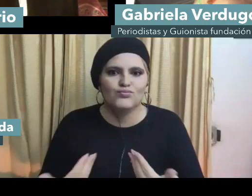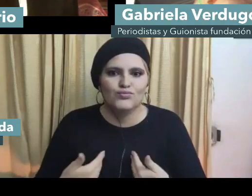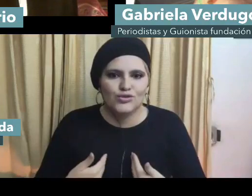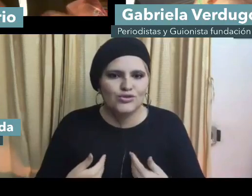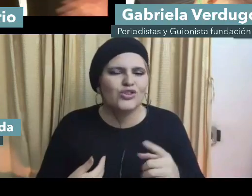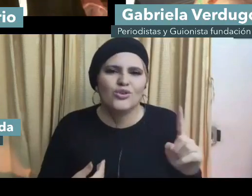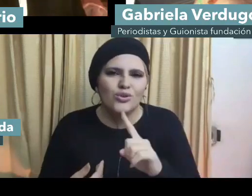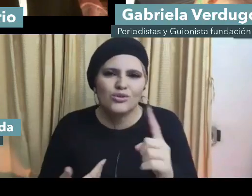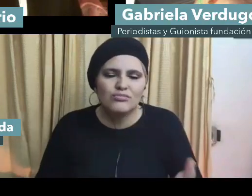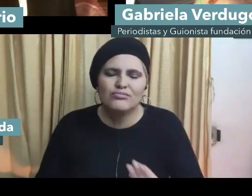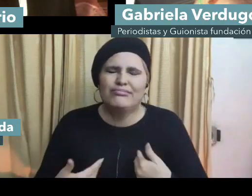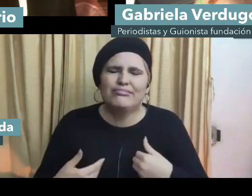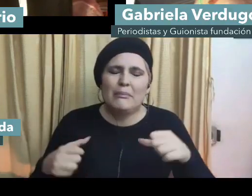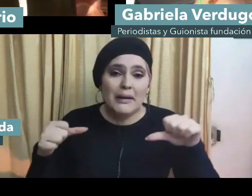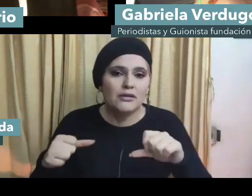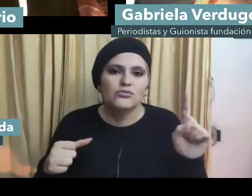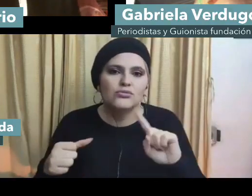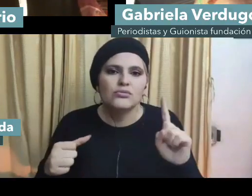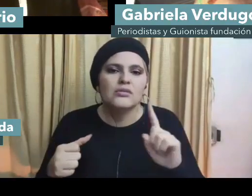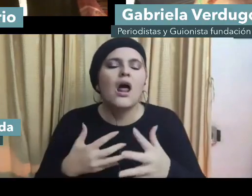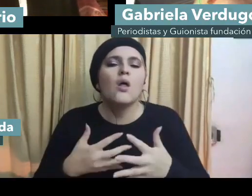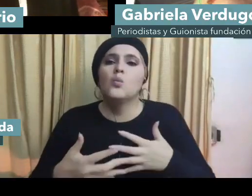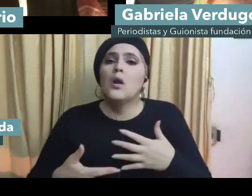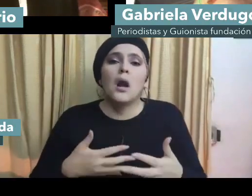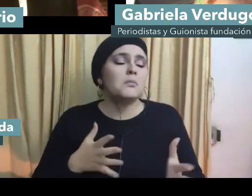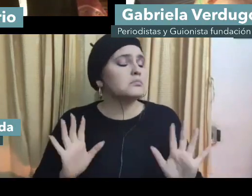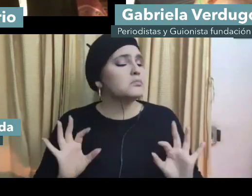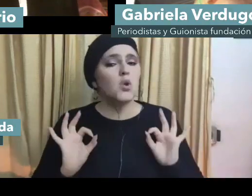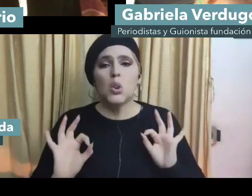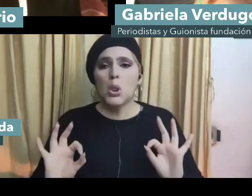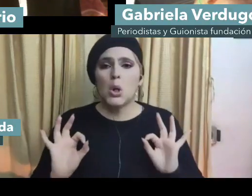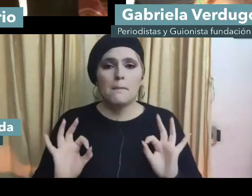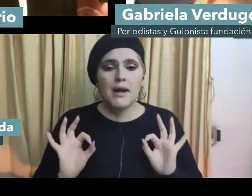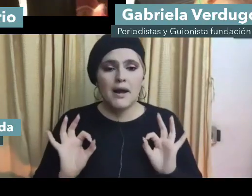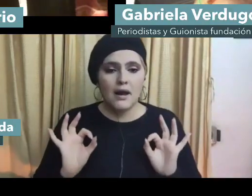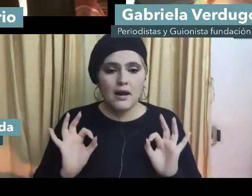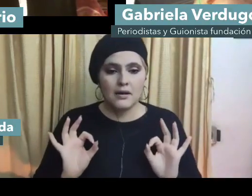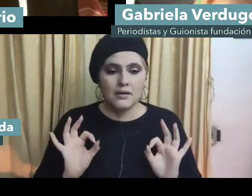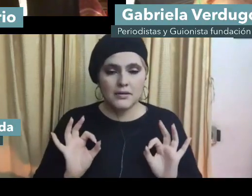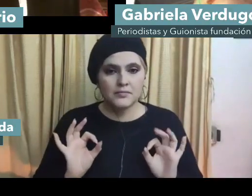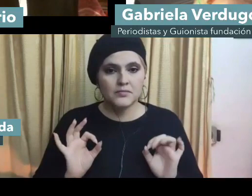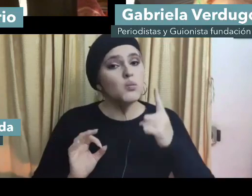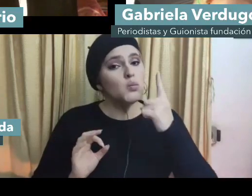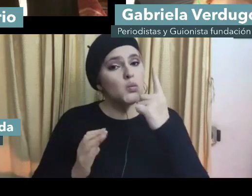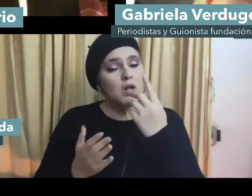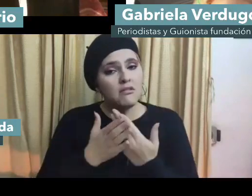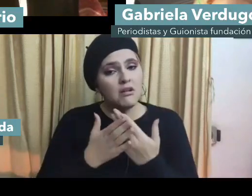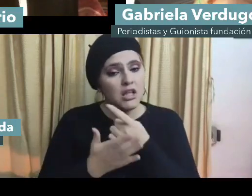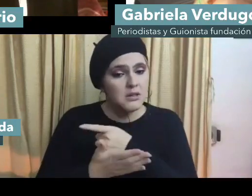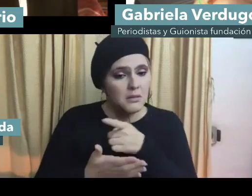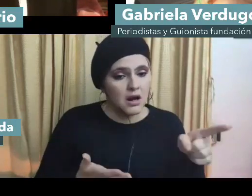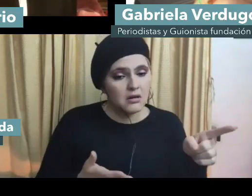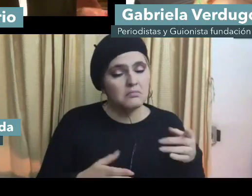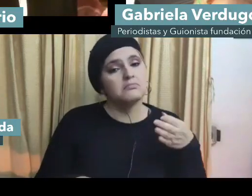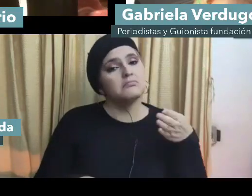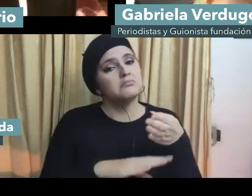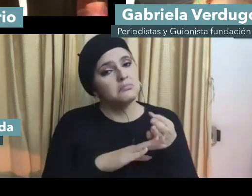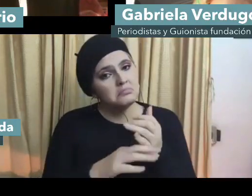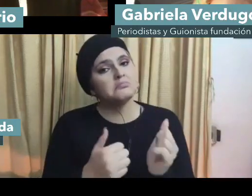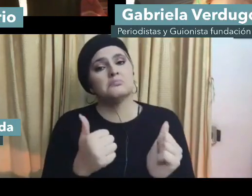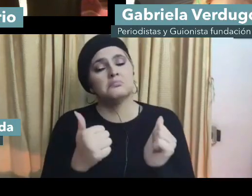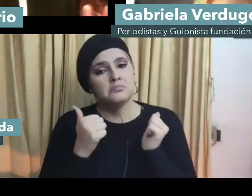vida naturalmente, normalmente, y una vez a la semana, está bien, ir